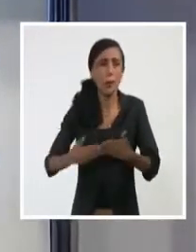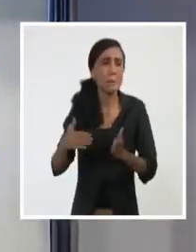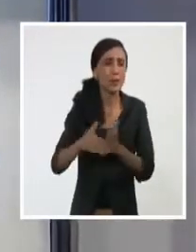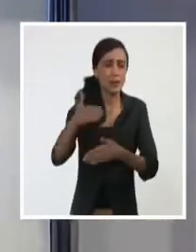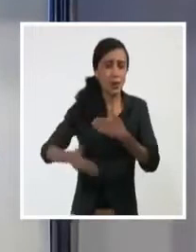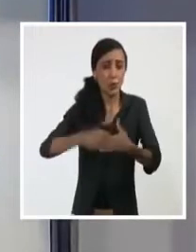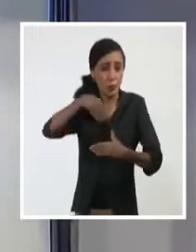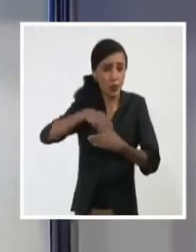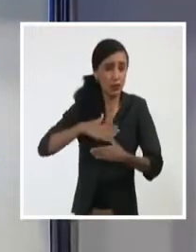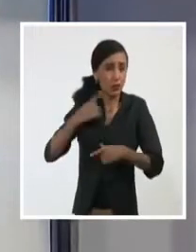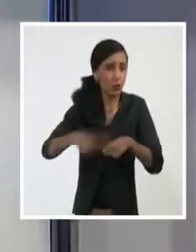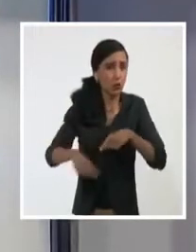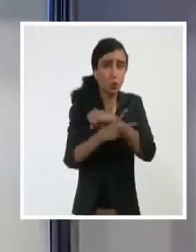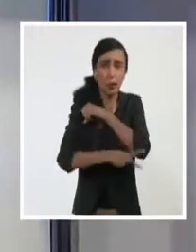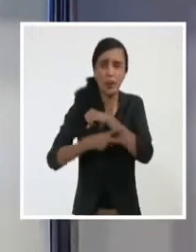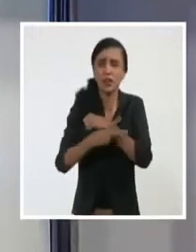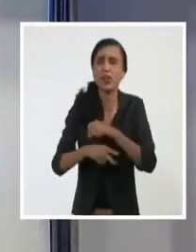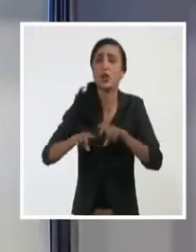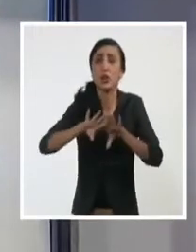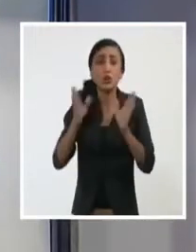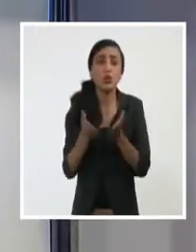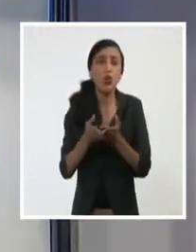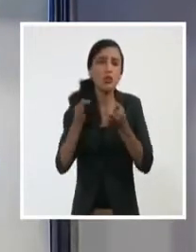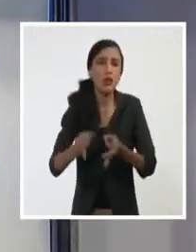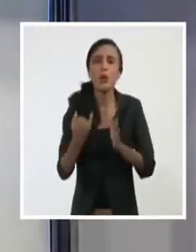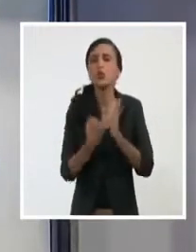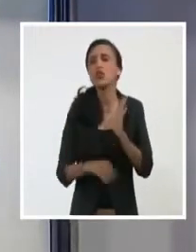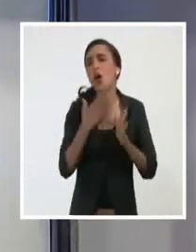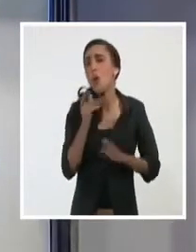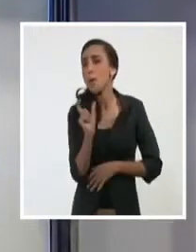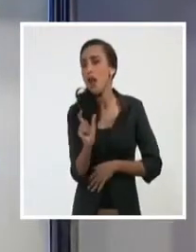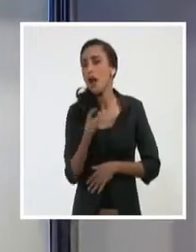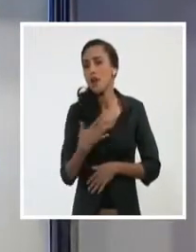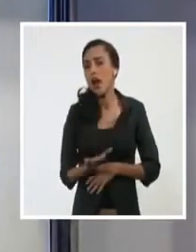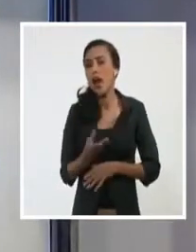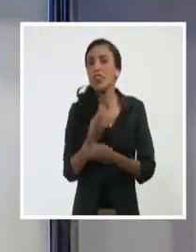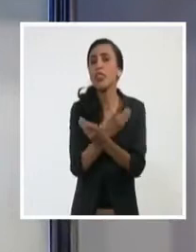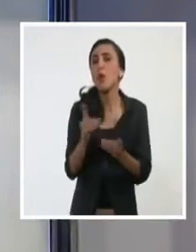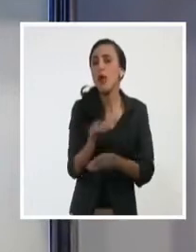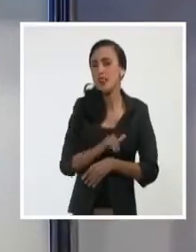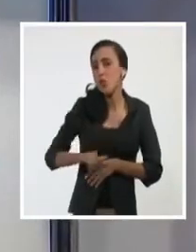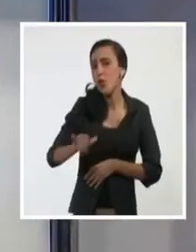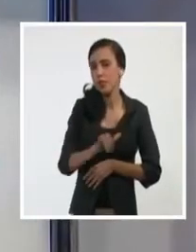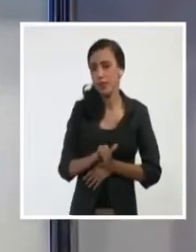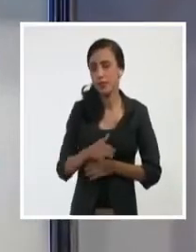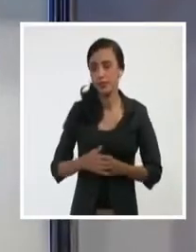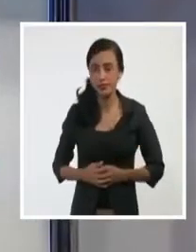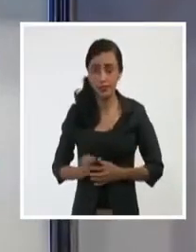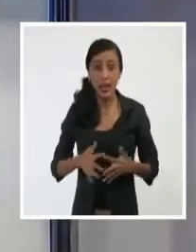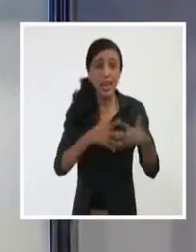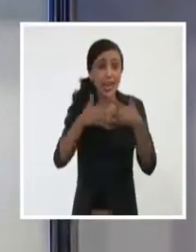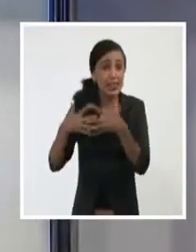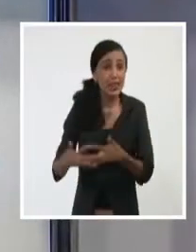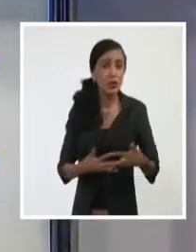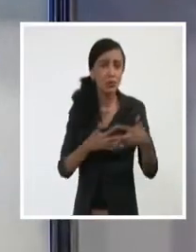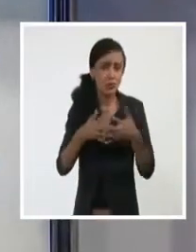y todo en nombre de lo que ellos llaman democracia. Mire, no le demos más vueltas al asunto. A Estados Unidos